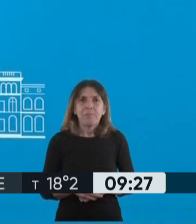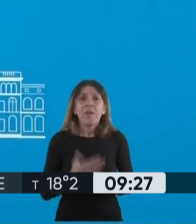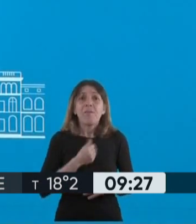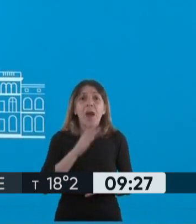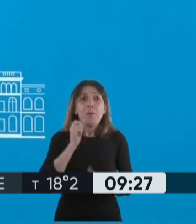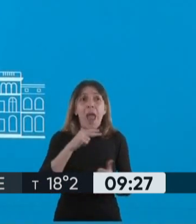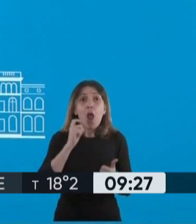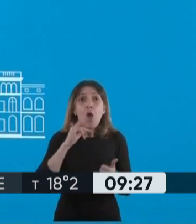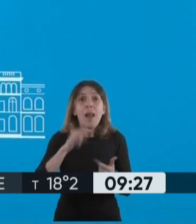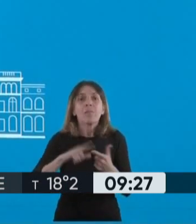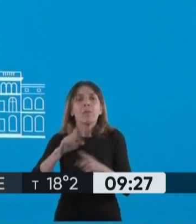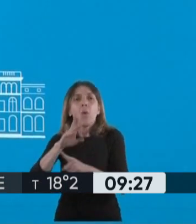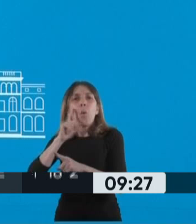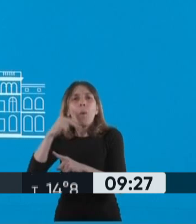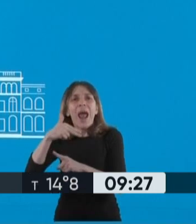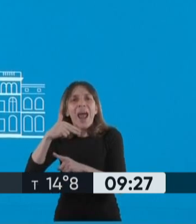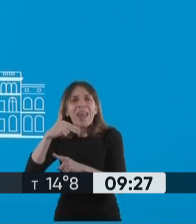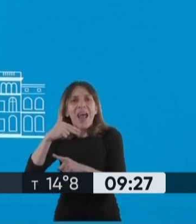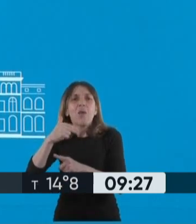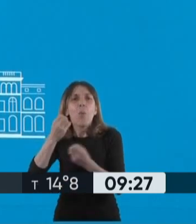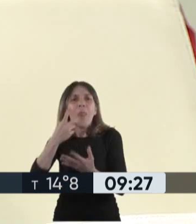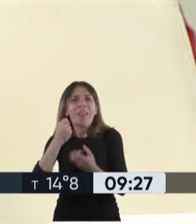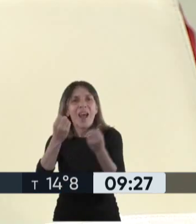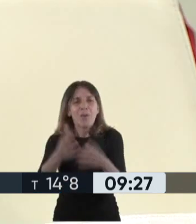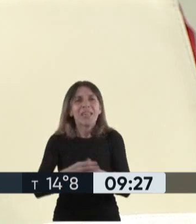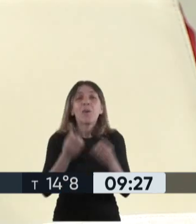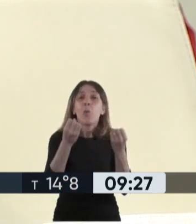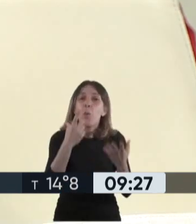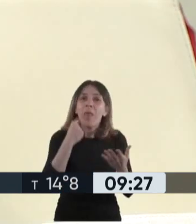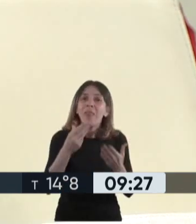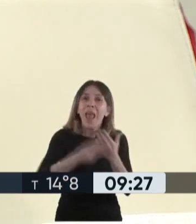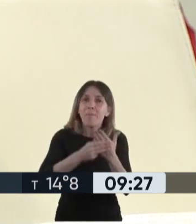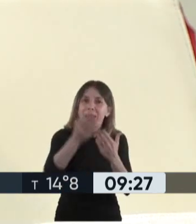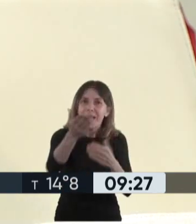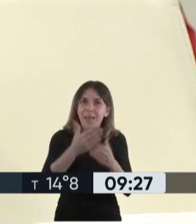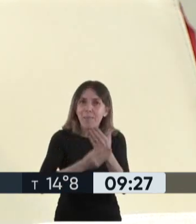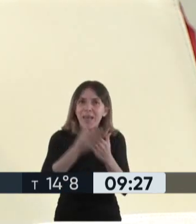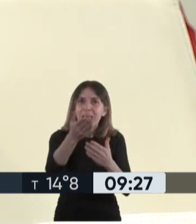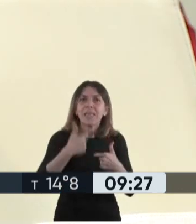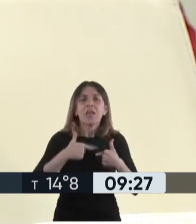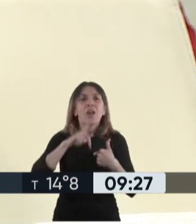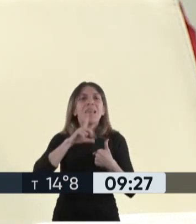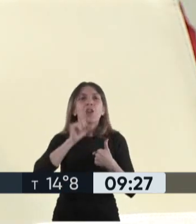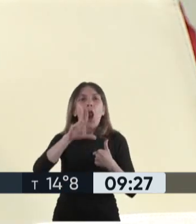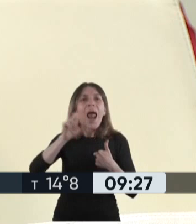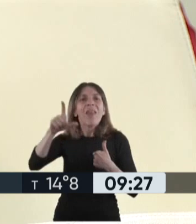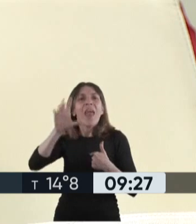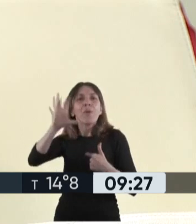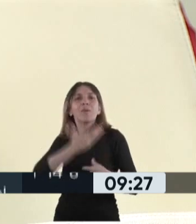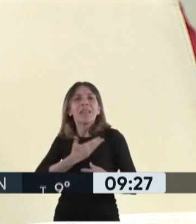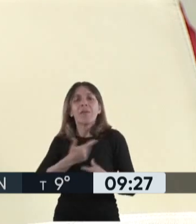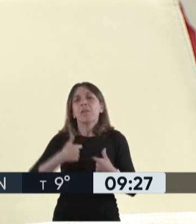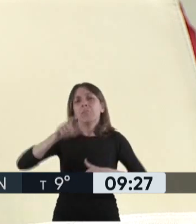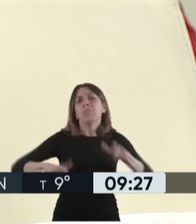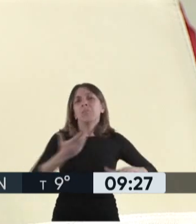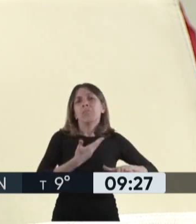Fabián, Gomel, Brian Meyer, ¿cómo estás? Buen día. ¿Qué tal? Buen día, ministra. Brian Meyer, de Diario Litoral de Santa Fe. Los santafesinos,